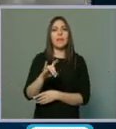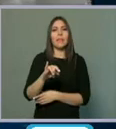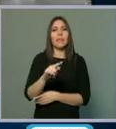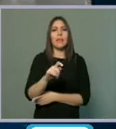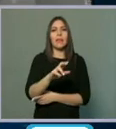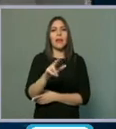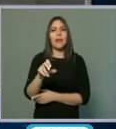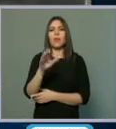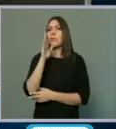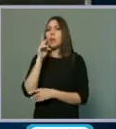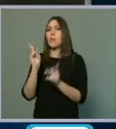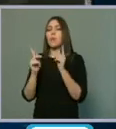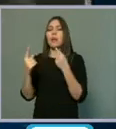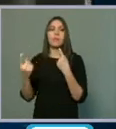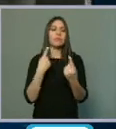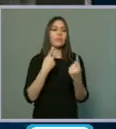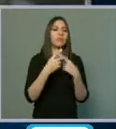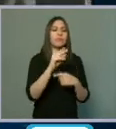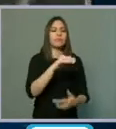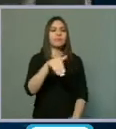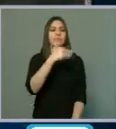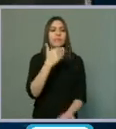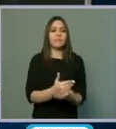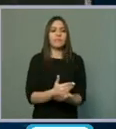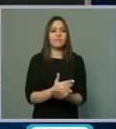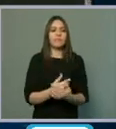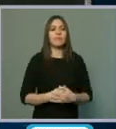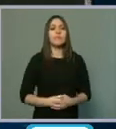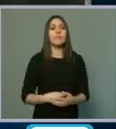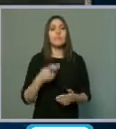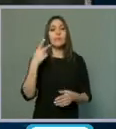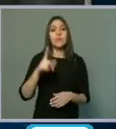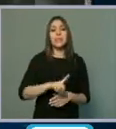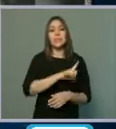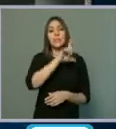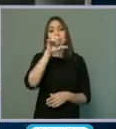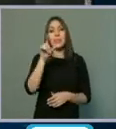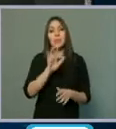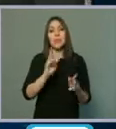comercializar con ellos. Pero los israelíes, más allá de este problema